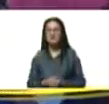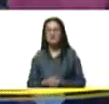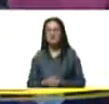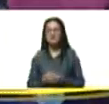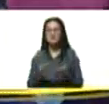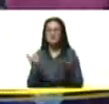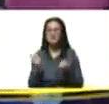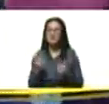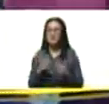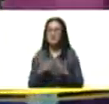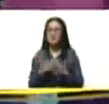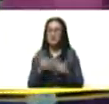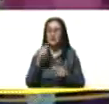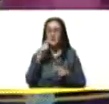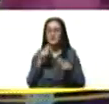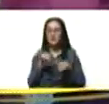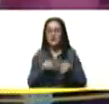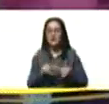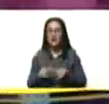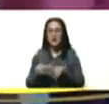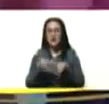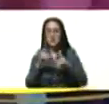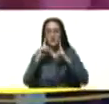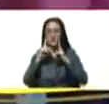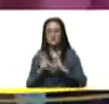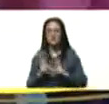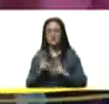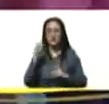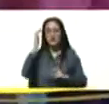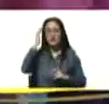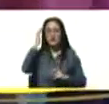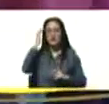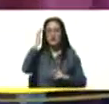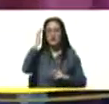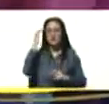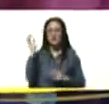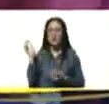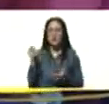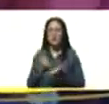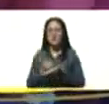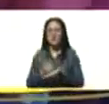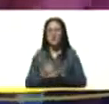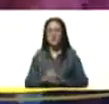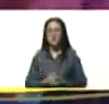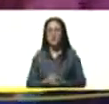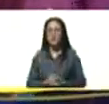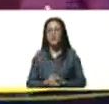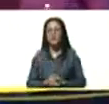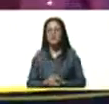pida todo el personal de ingeniería y profesional que tengamos en la Fuerza Armada para venir a ayudar. ¿Por qué?